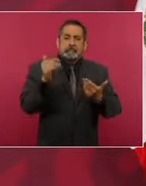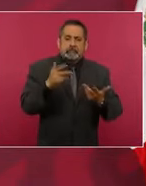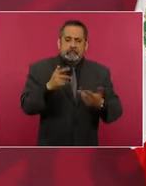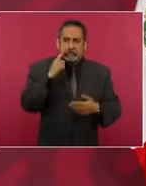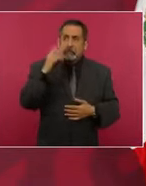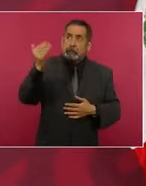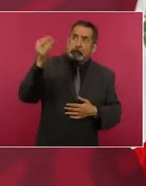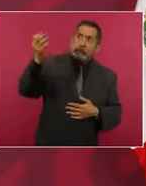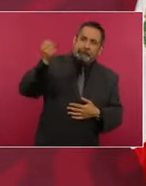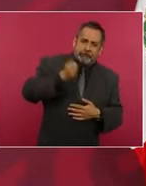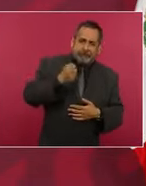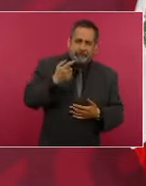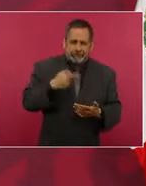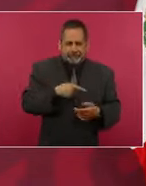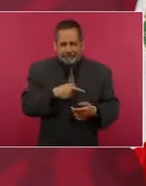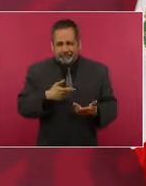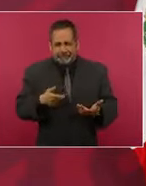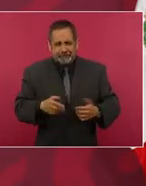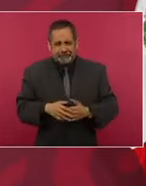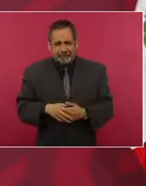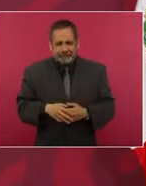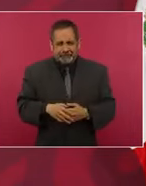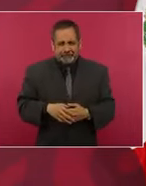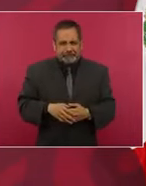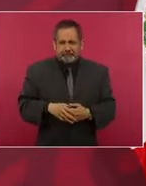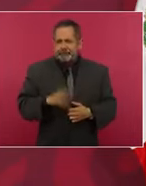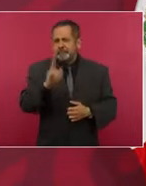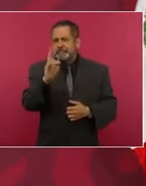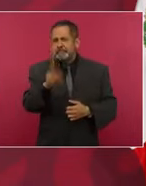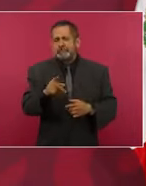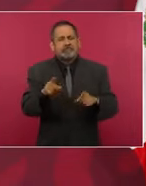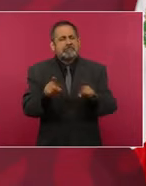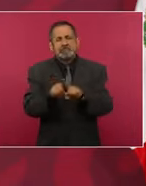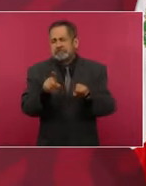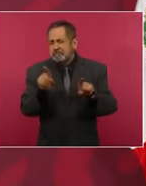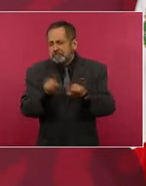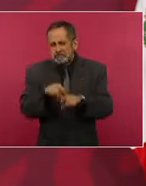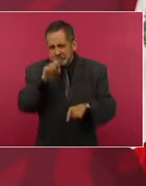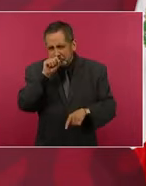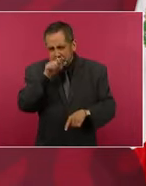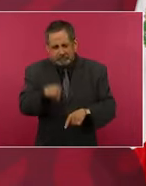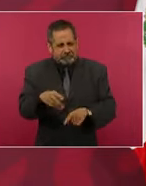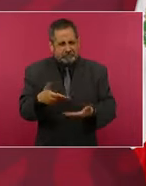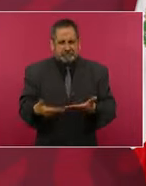a traerlo. Pues es un poco lo mismo.